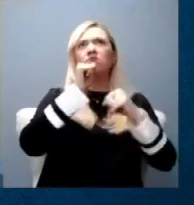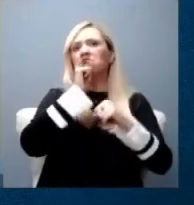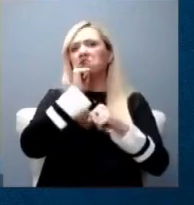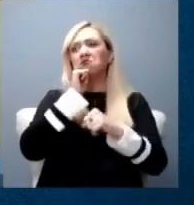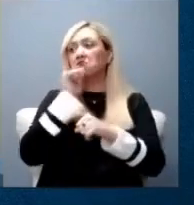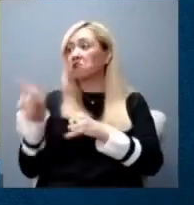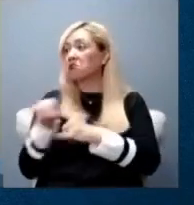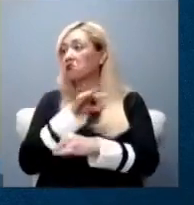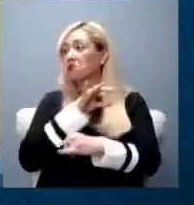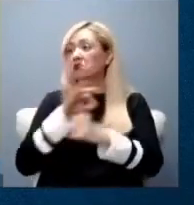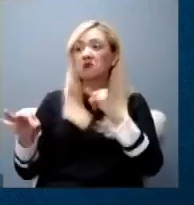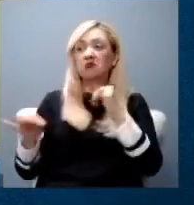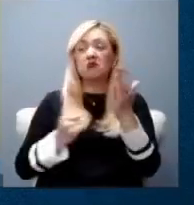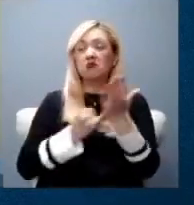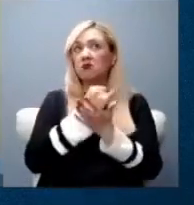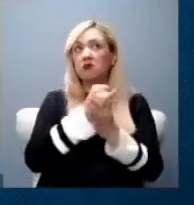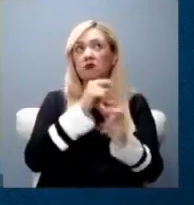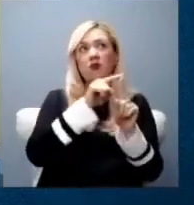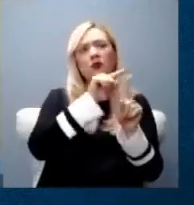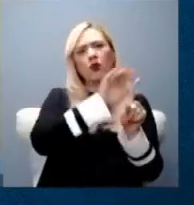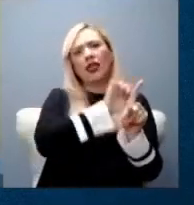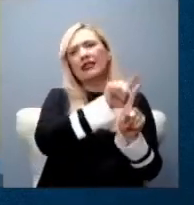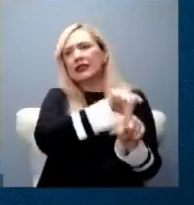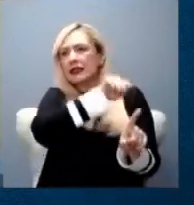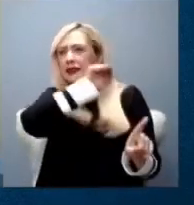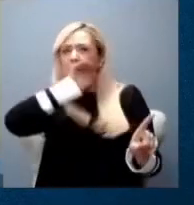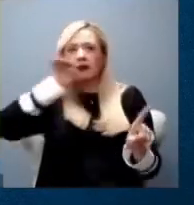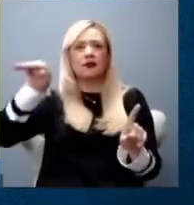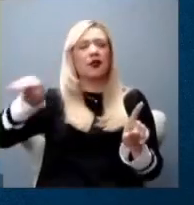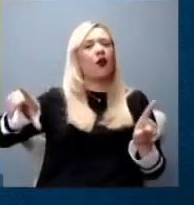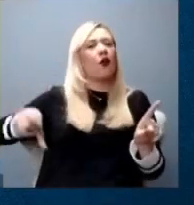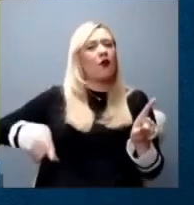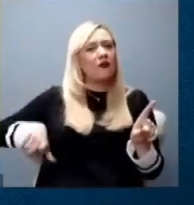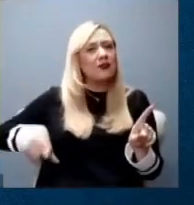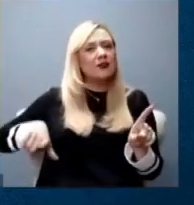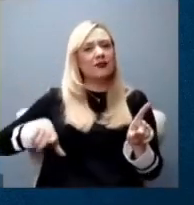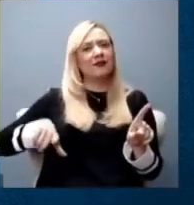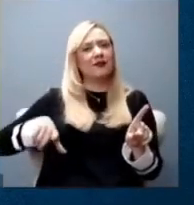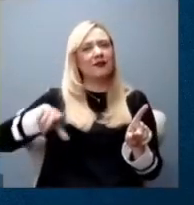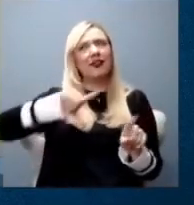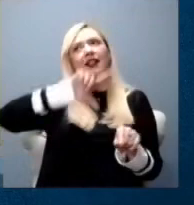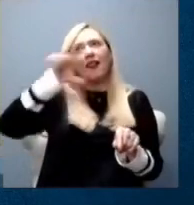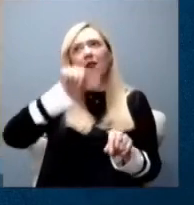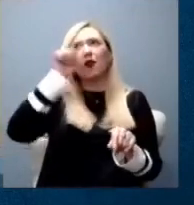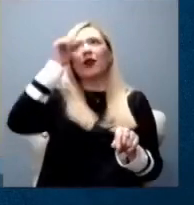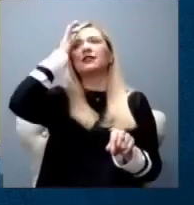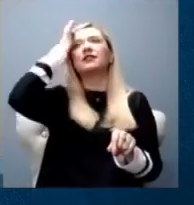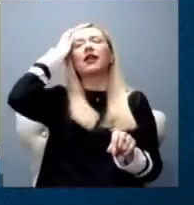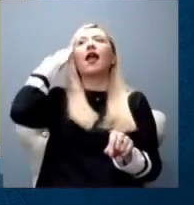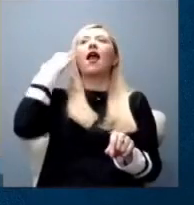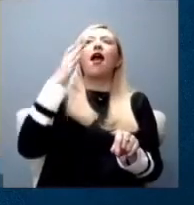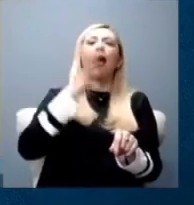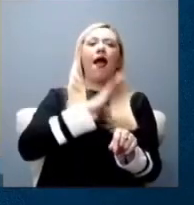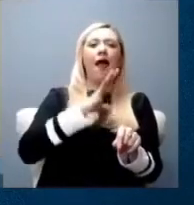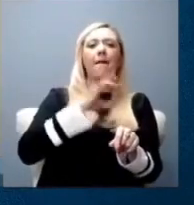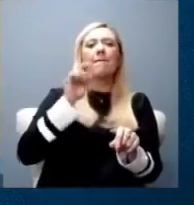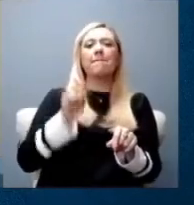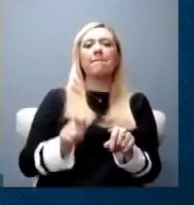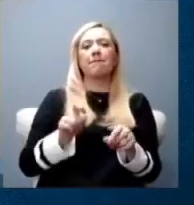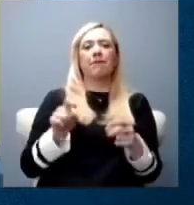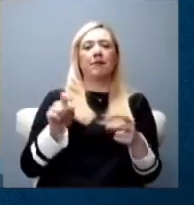pueden haber recomendaciones para los estados u otras formas de visibilizar, digamos, la situación de derechos humanos. Y luego está el procedimiento en el que